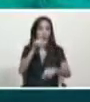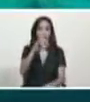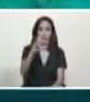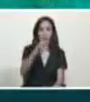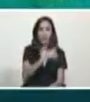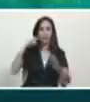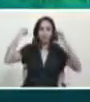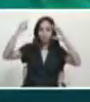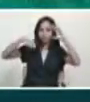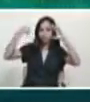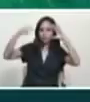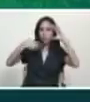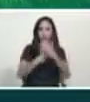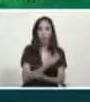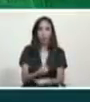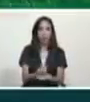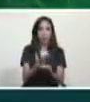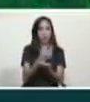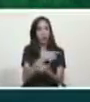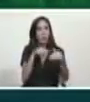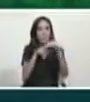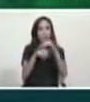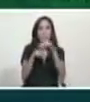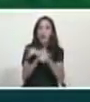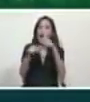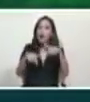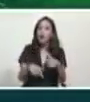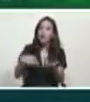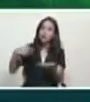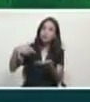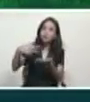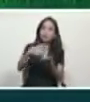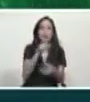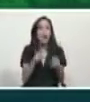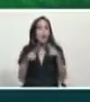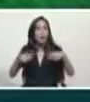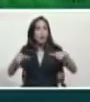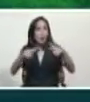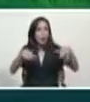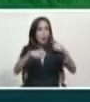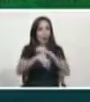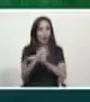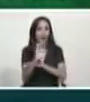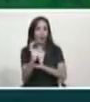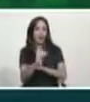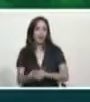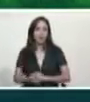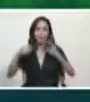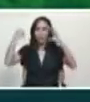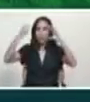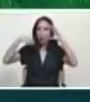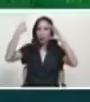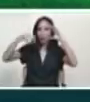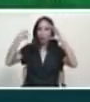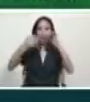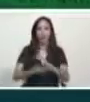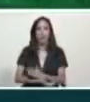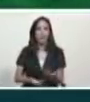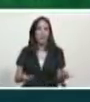video recorriendo algunas tiendas de Caracas. Las redes